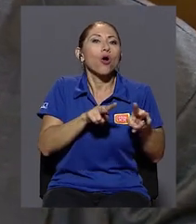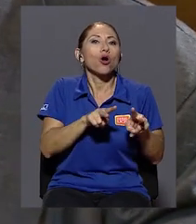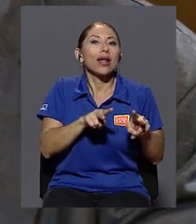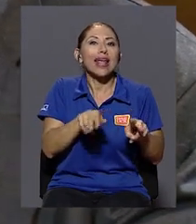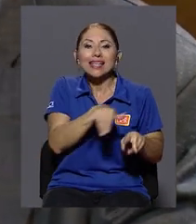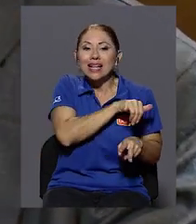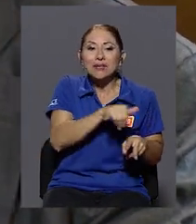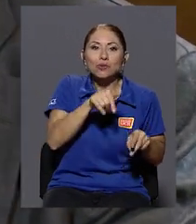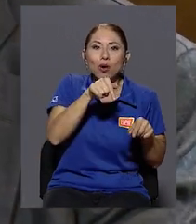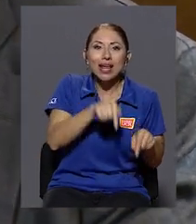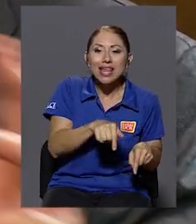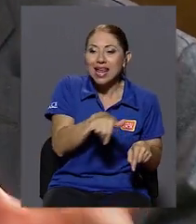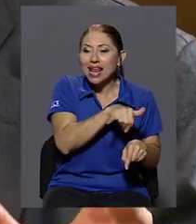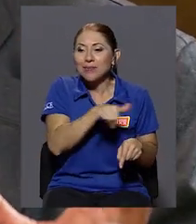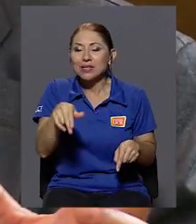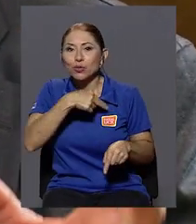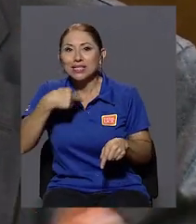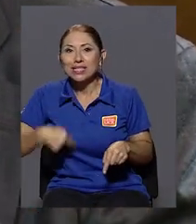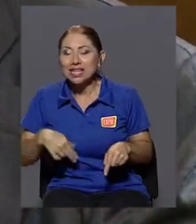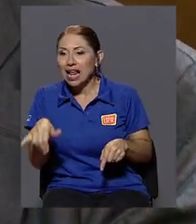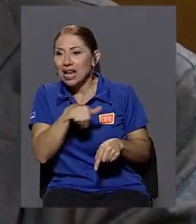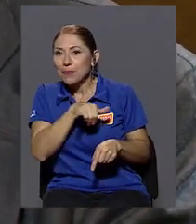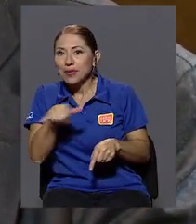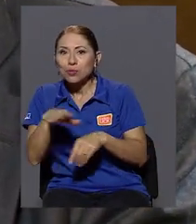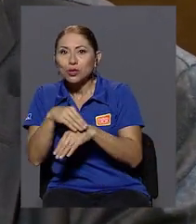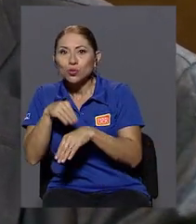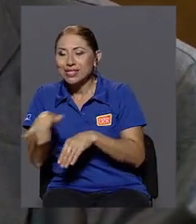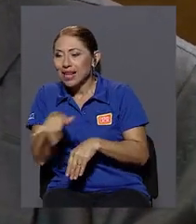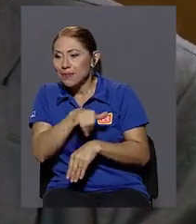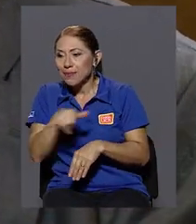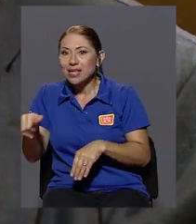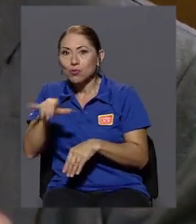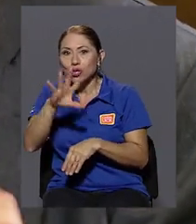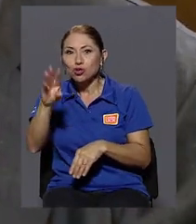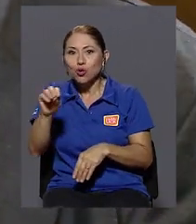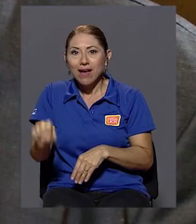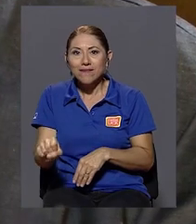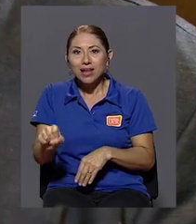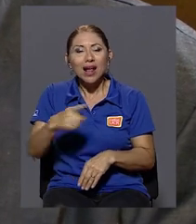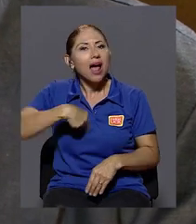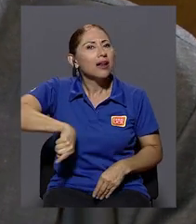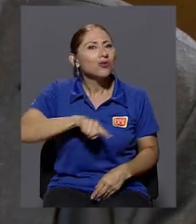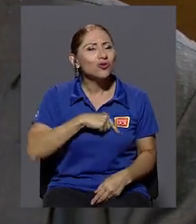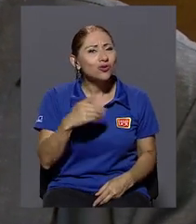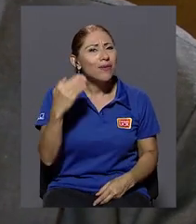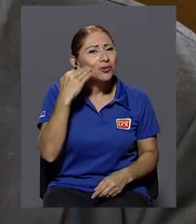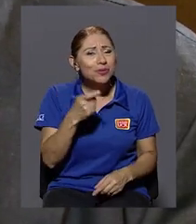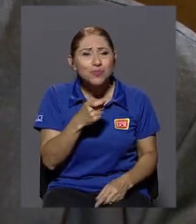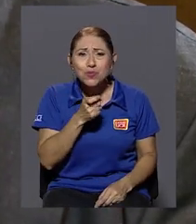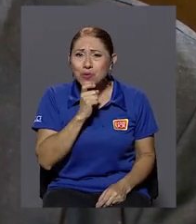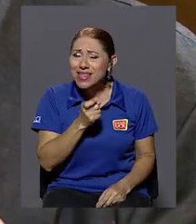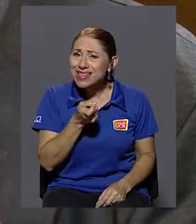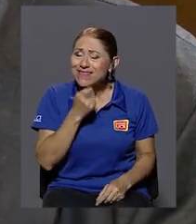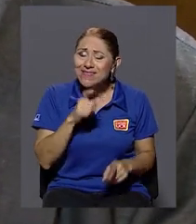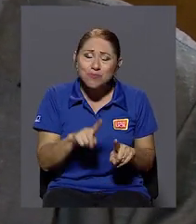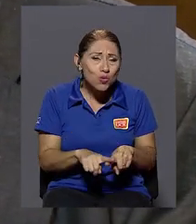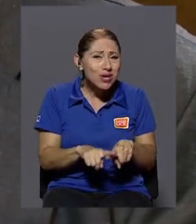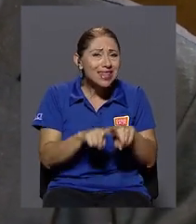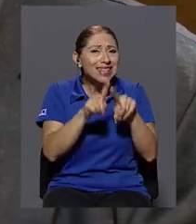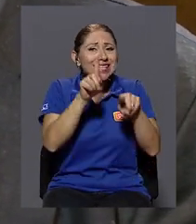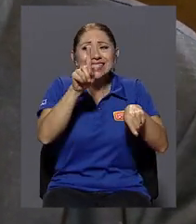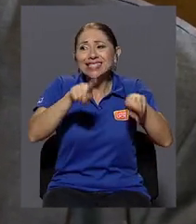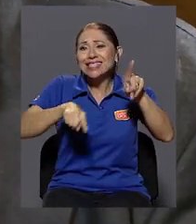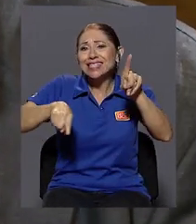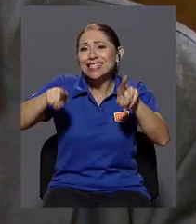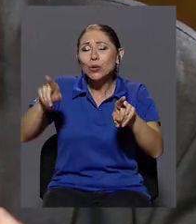aquí que en China, que en Suecia, que en Sudáfrica. Y nosotros sabemos que es muy difícil, muy distinto